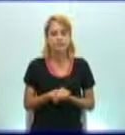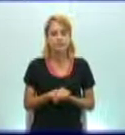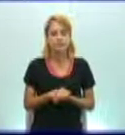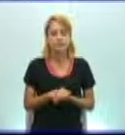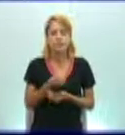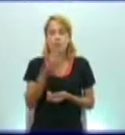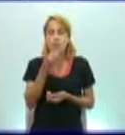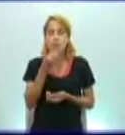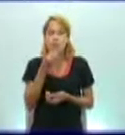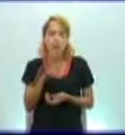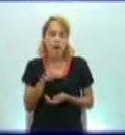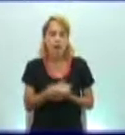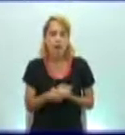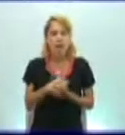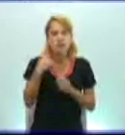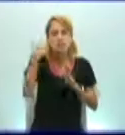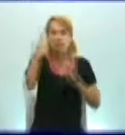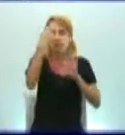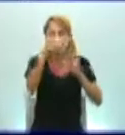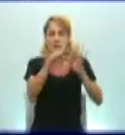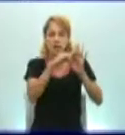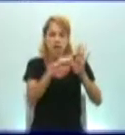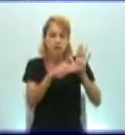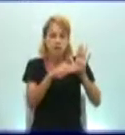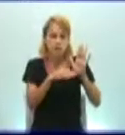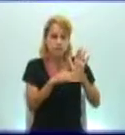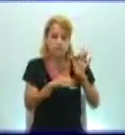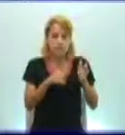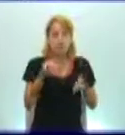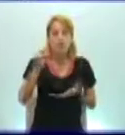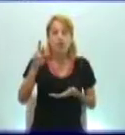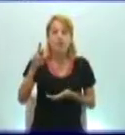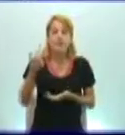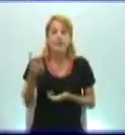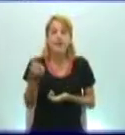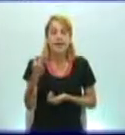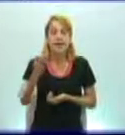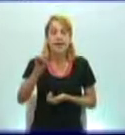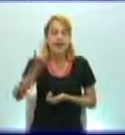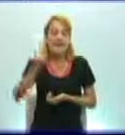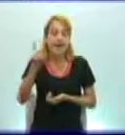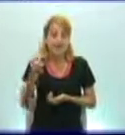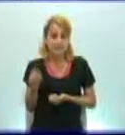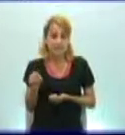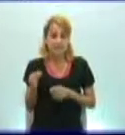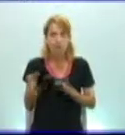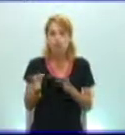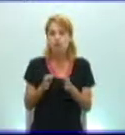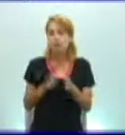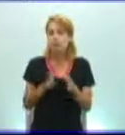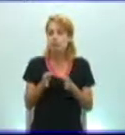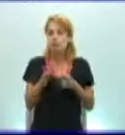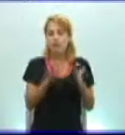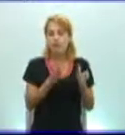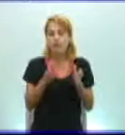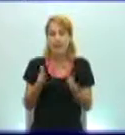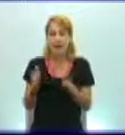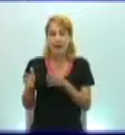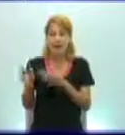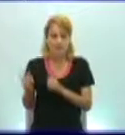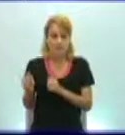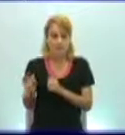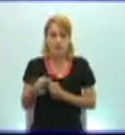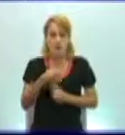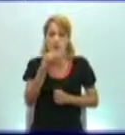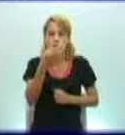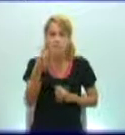Pueden estar describiendo las características de la raíz, explicar cuáles son las funciones de cada una de sus partes y argumentar